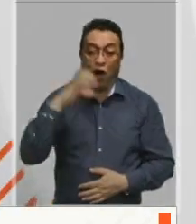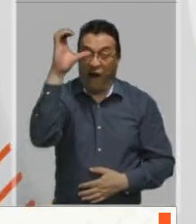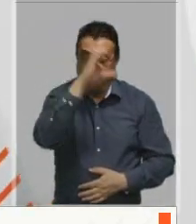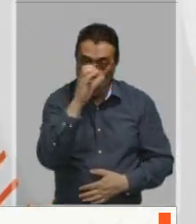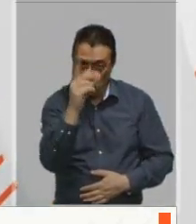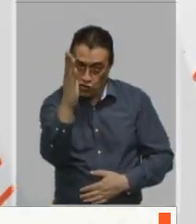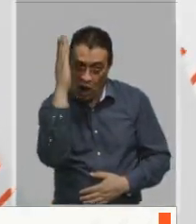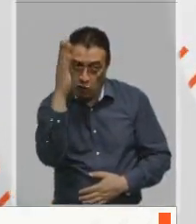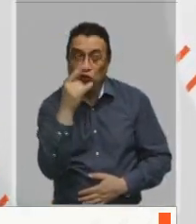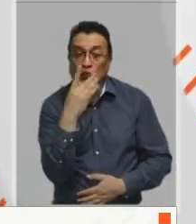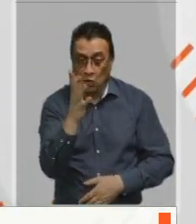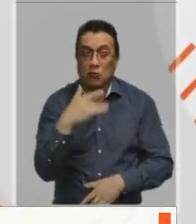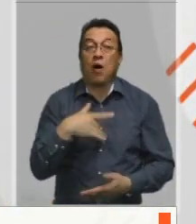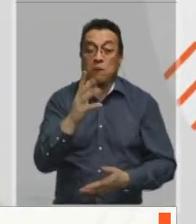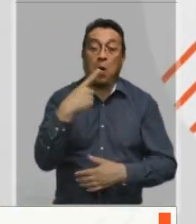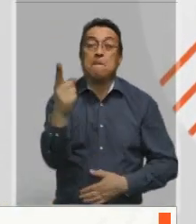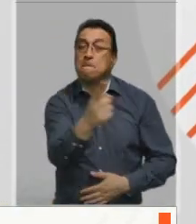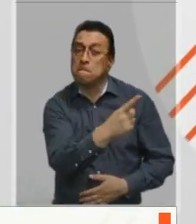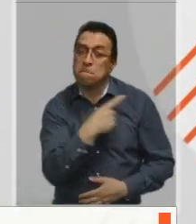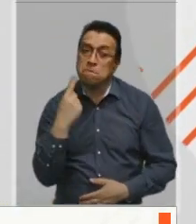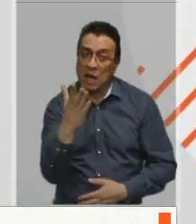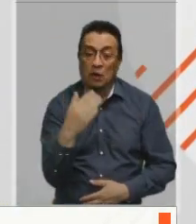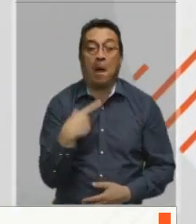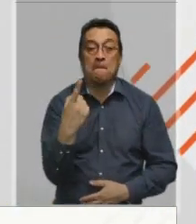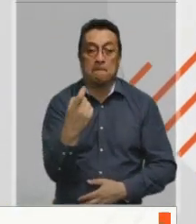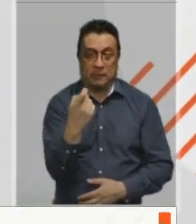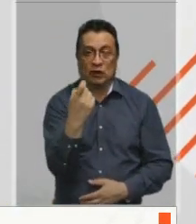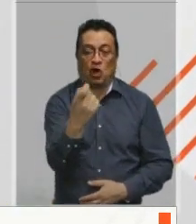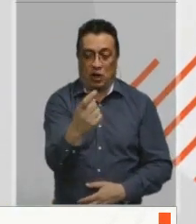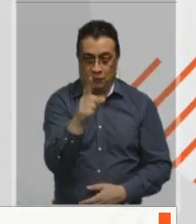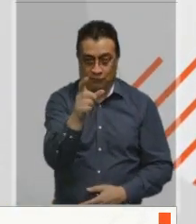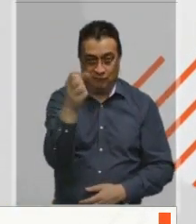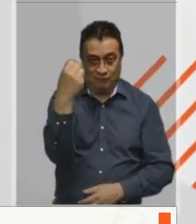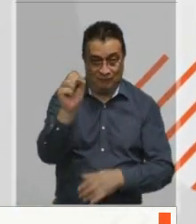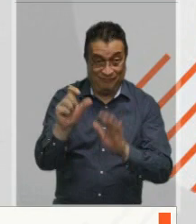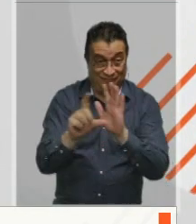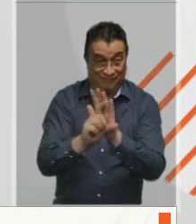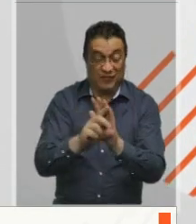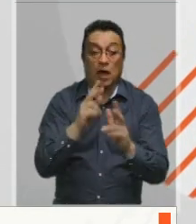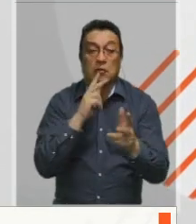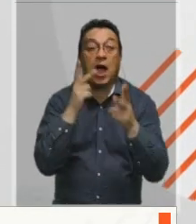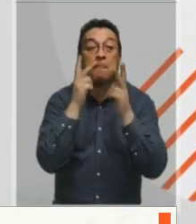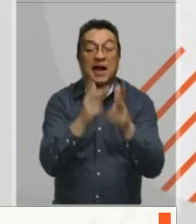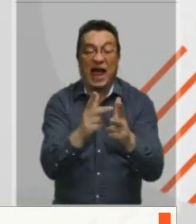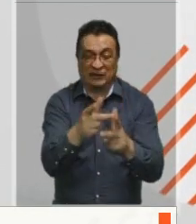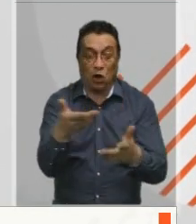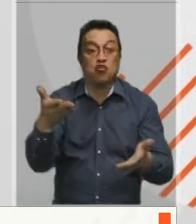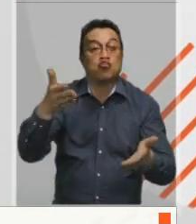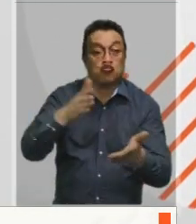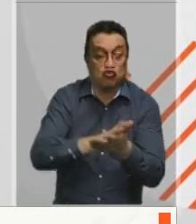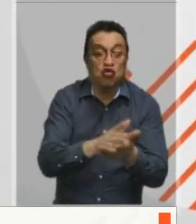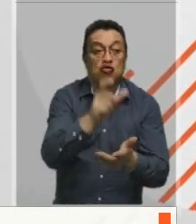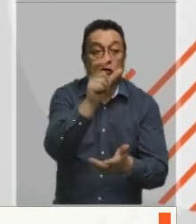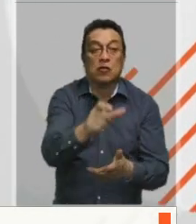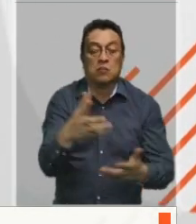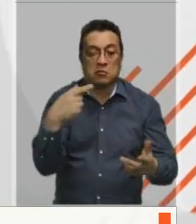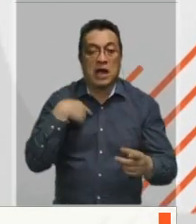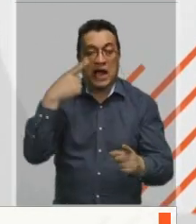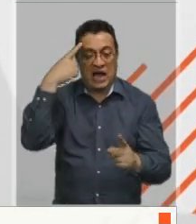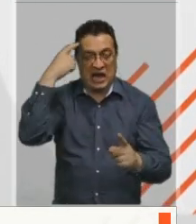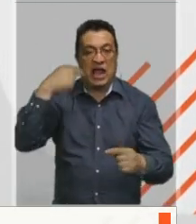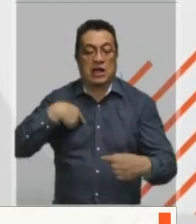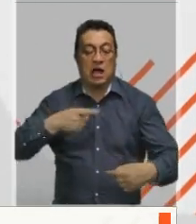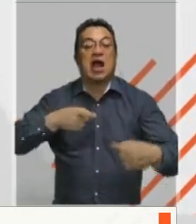Mira, doy una ficha. Tú ir a matarte, no. Pistola en mano, este delincuente amenazaba de muerte a su víctima y a quien creía era su